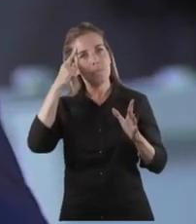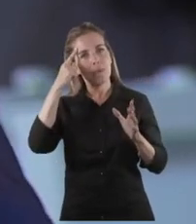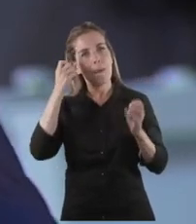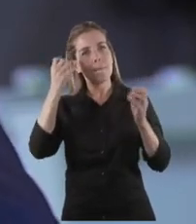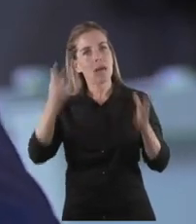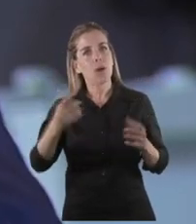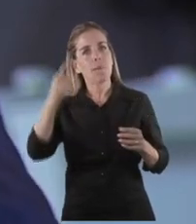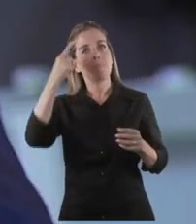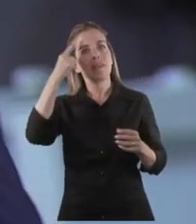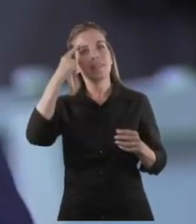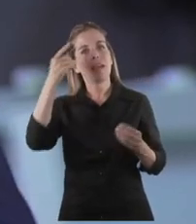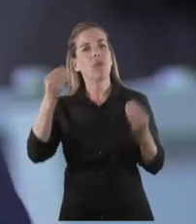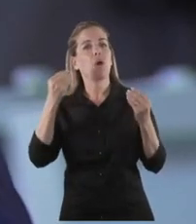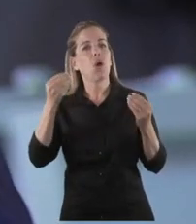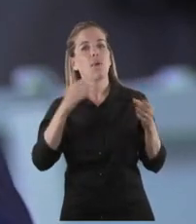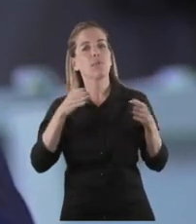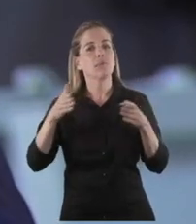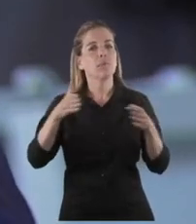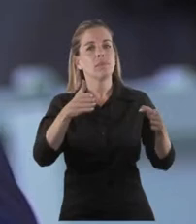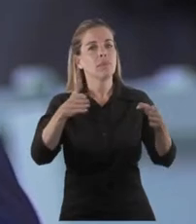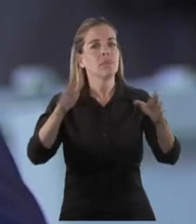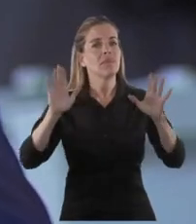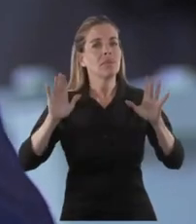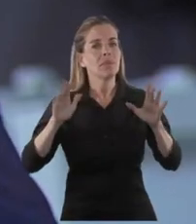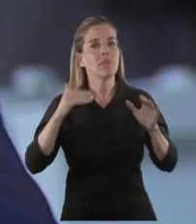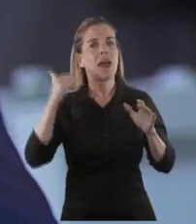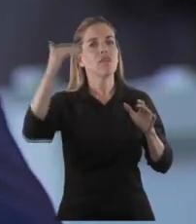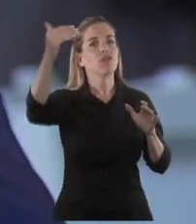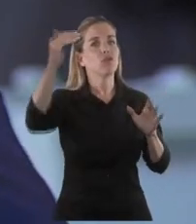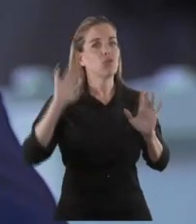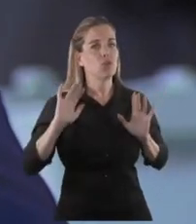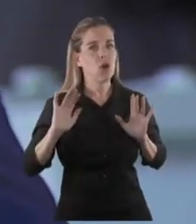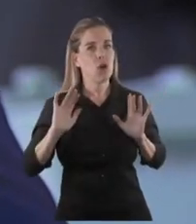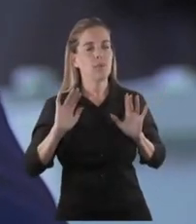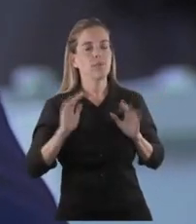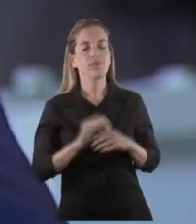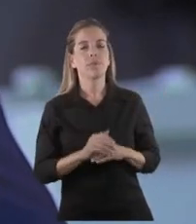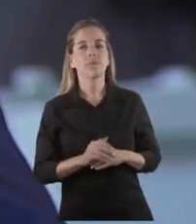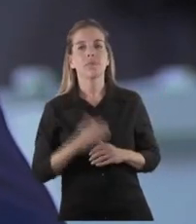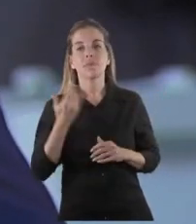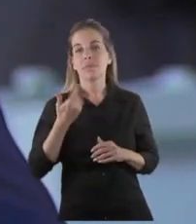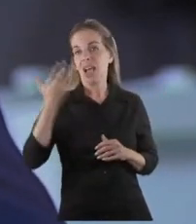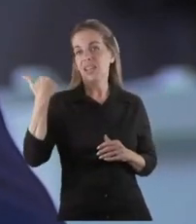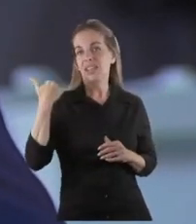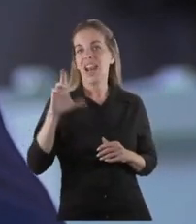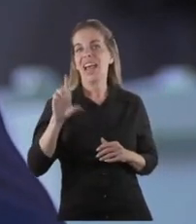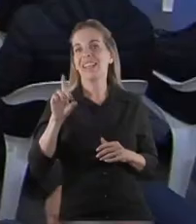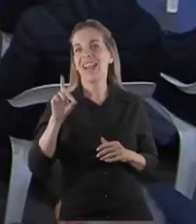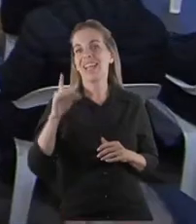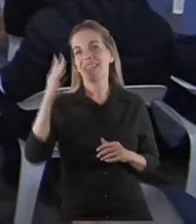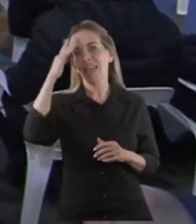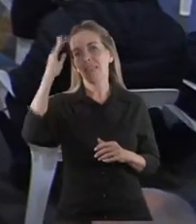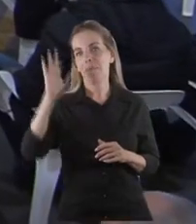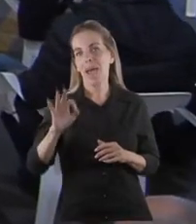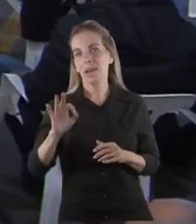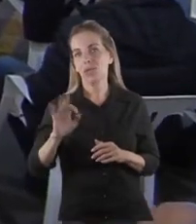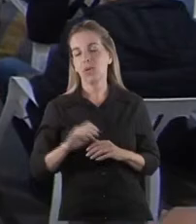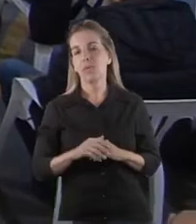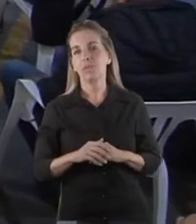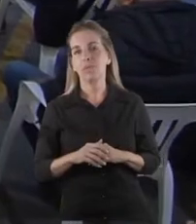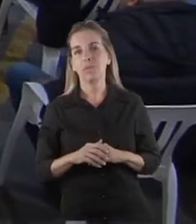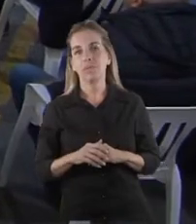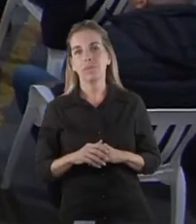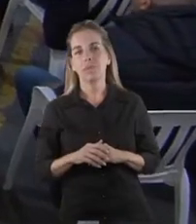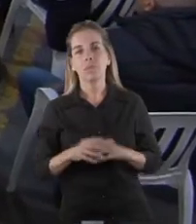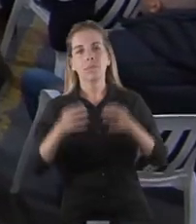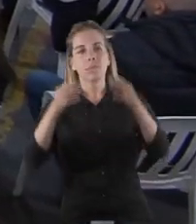queremos ir y hacia dónde no queremos volver. Ayer, 30 de marzo,